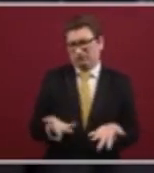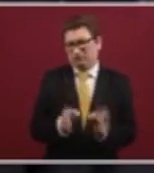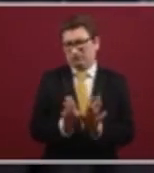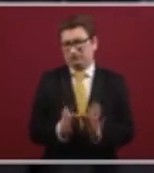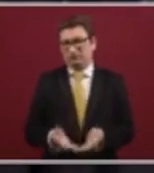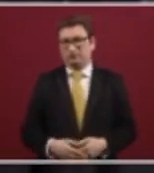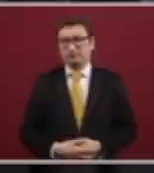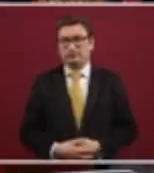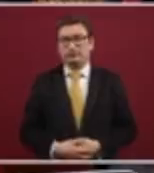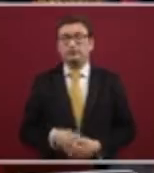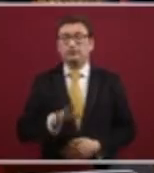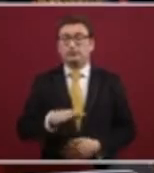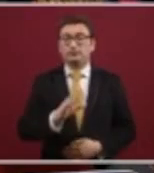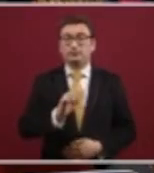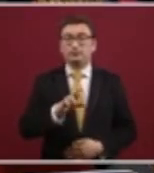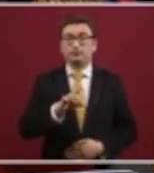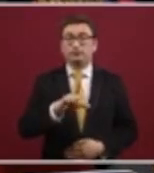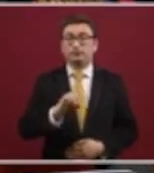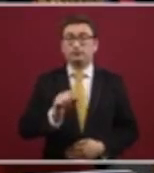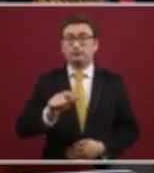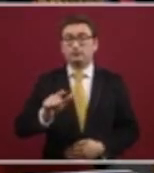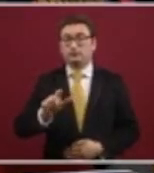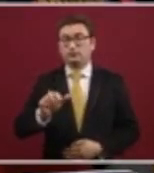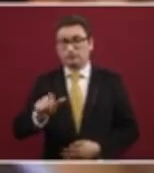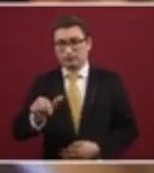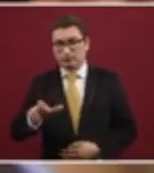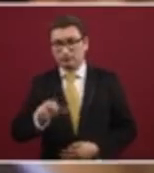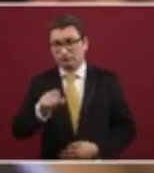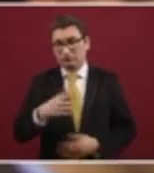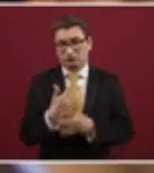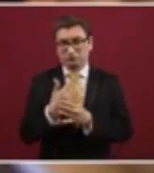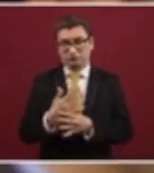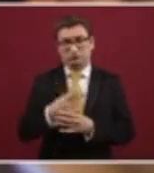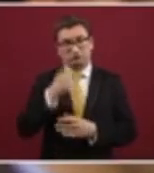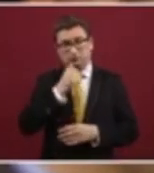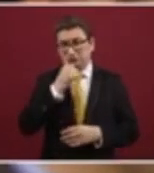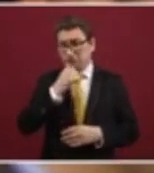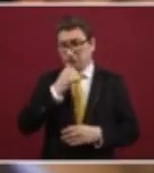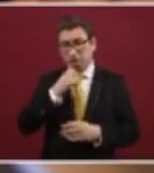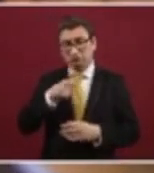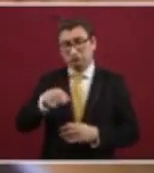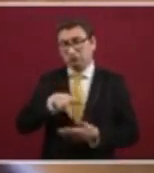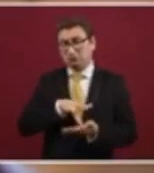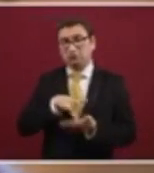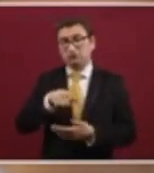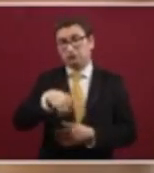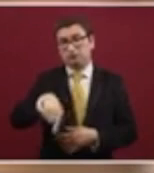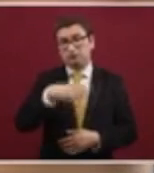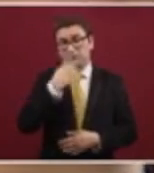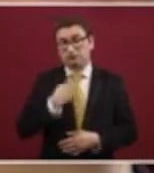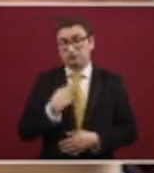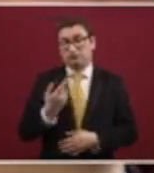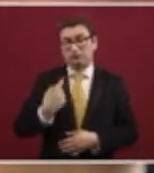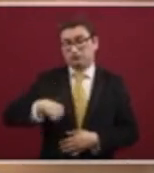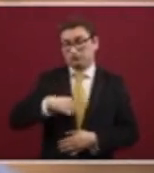que Carlos Salazar, a quien usted se ha referido de manera positiva, también nos dijo a nosotros los reporteros,